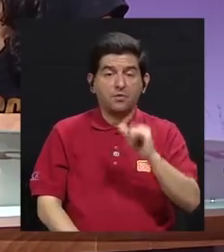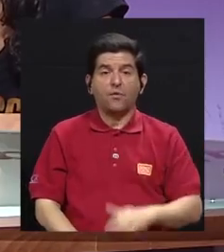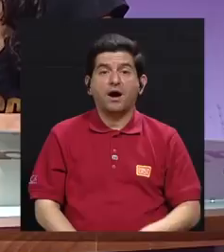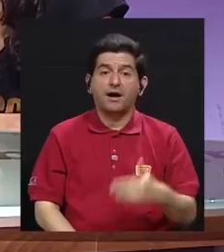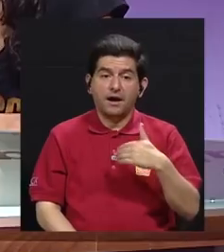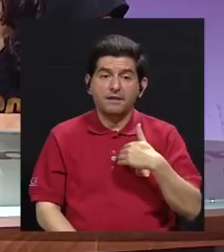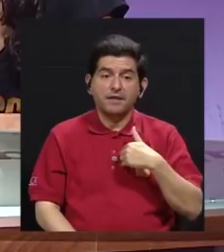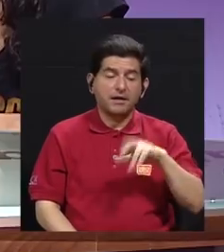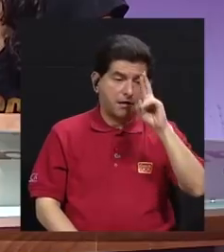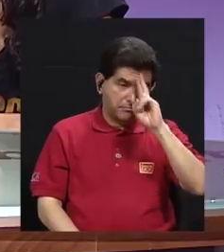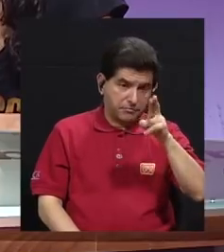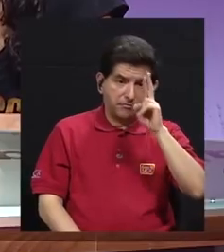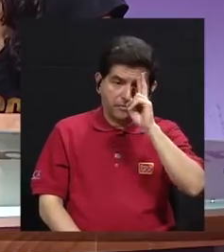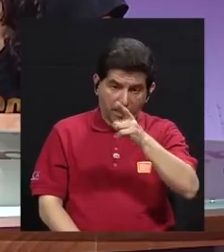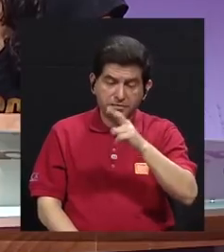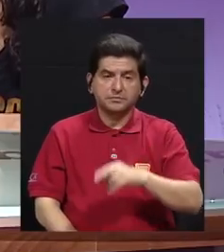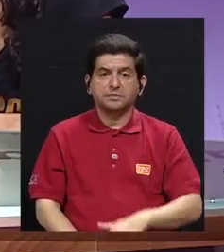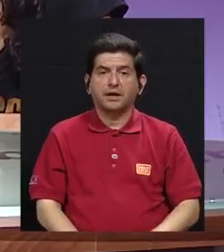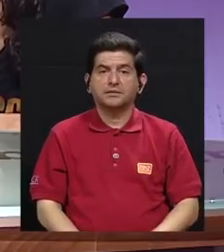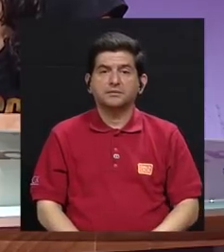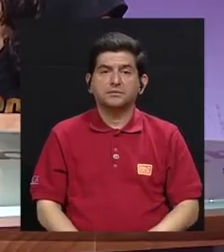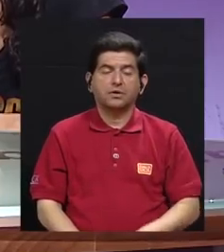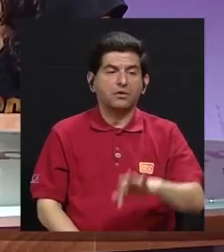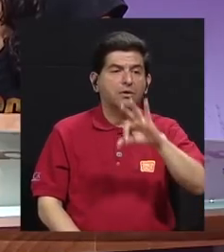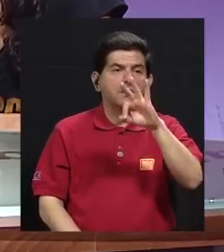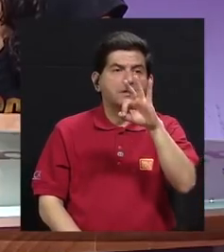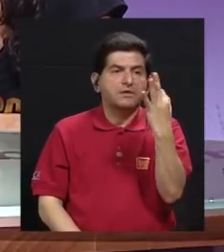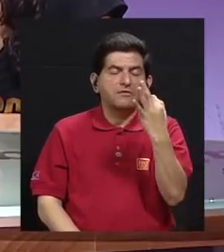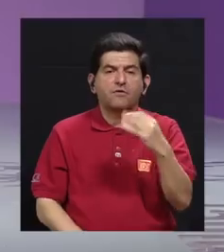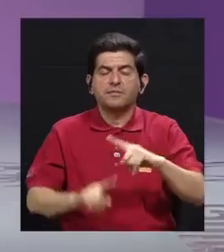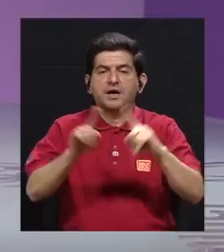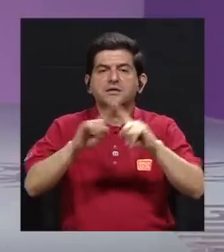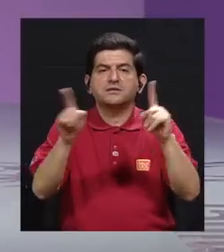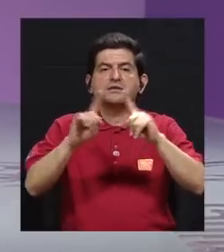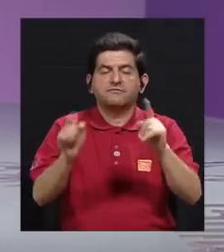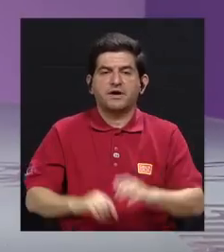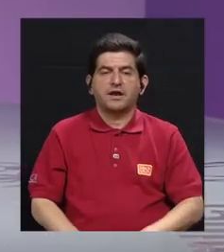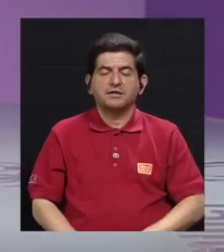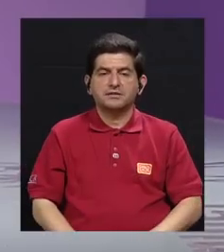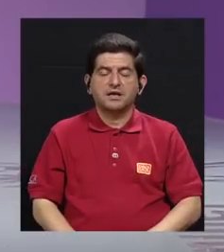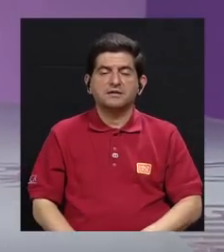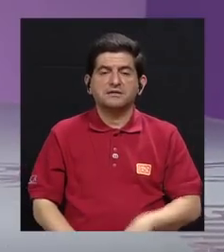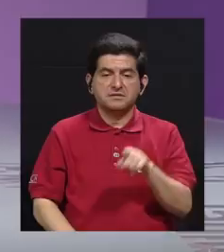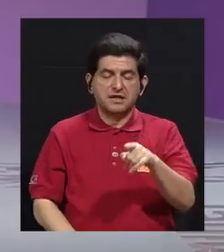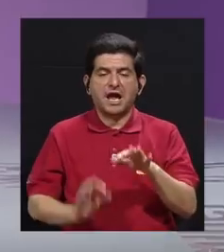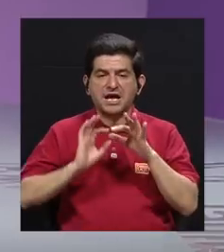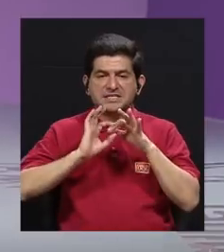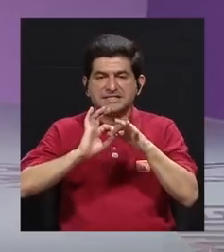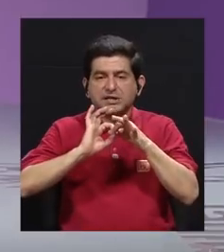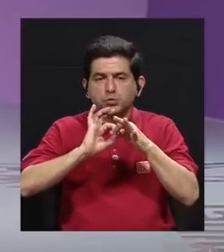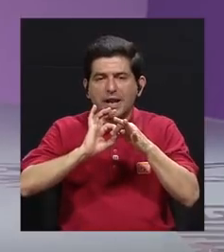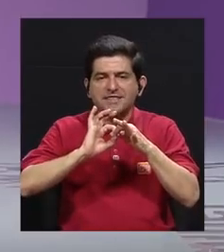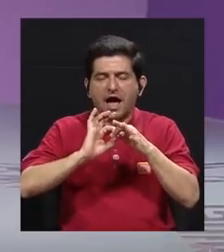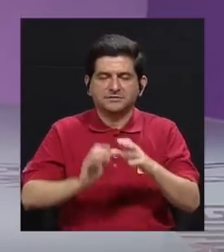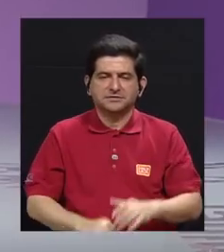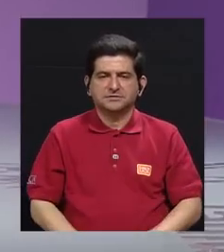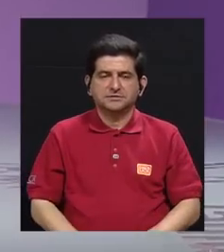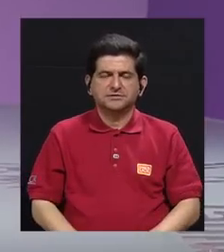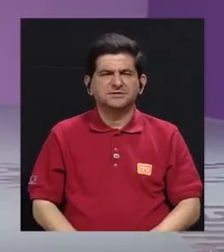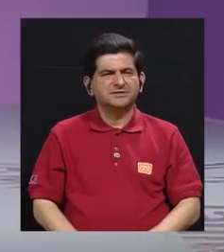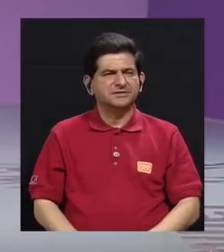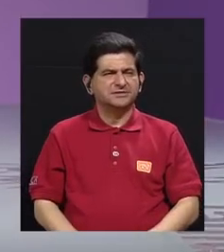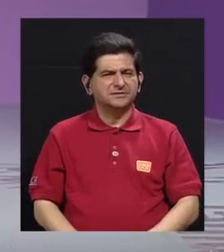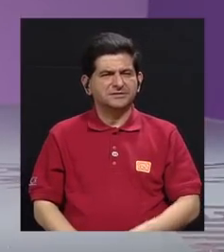luego hay también pues reconocimiento de formas, de otras formas de sexualidad.